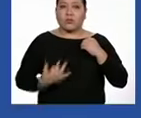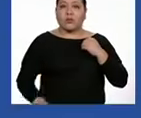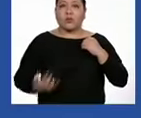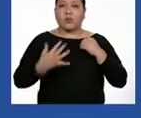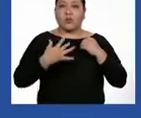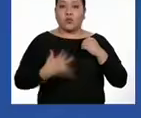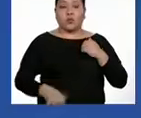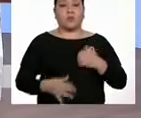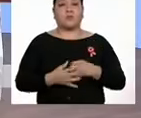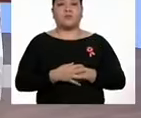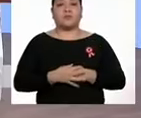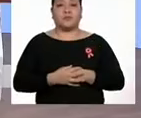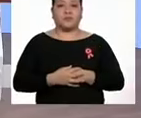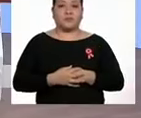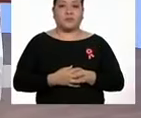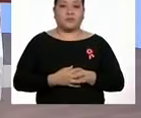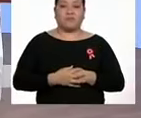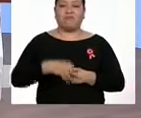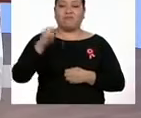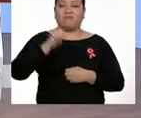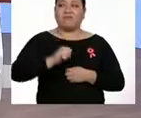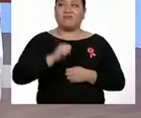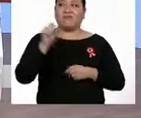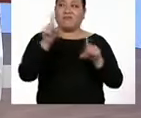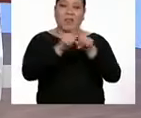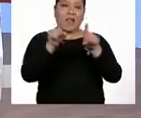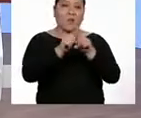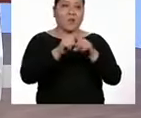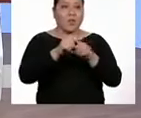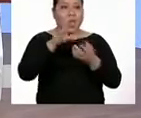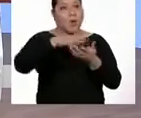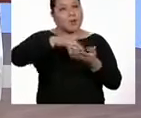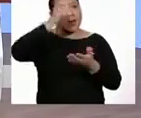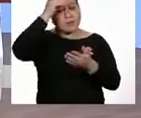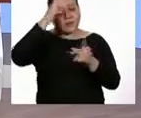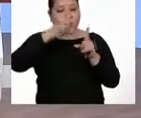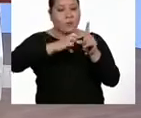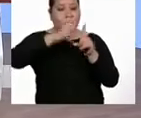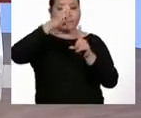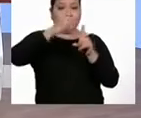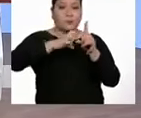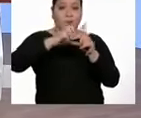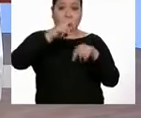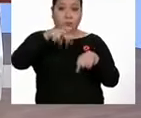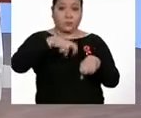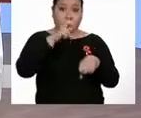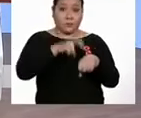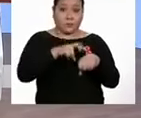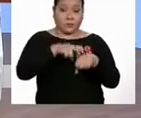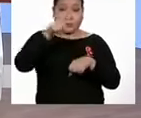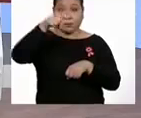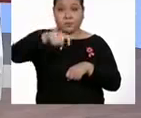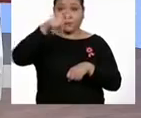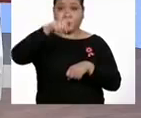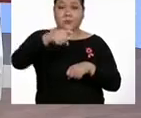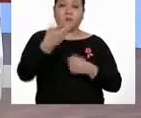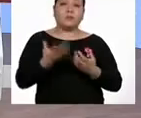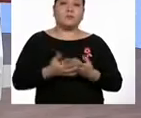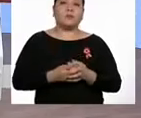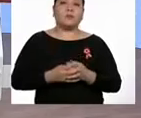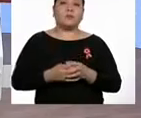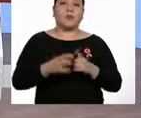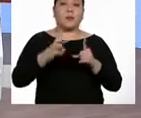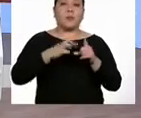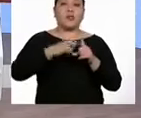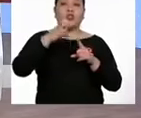otro. Claro, y también aprendimos que para tener una presión arterial normal es necesario mantener la